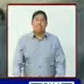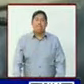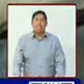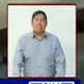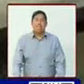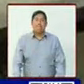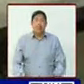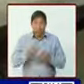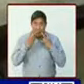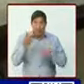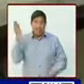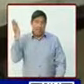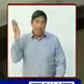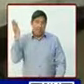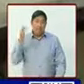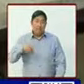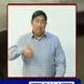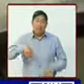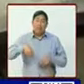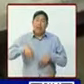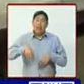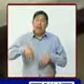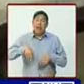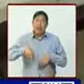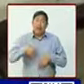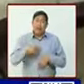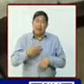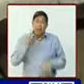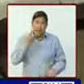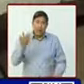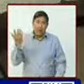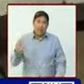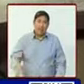La varice tengo desde aquí, pues, mire.